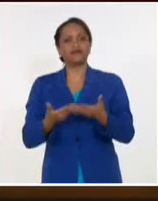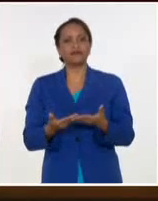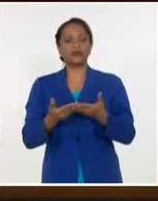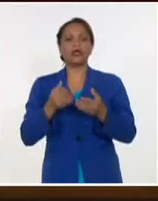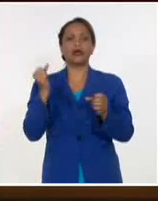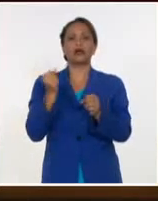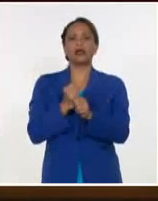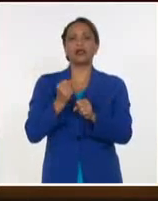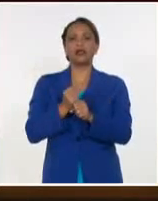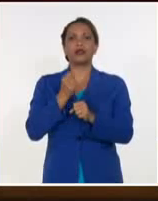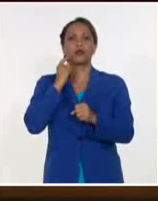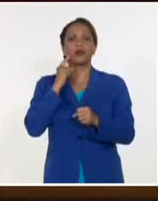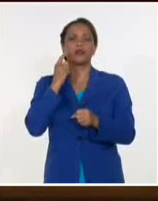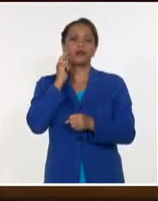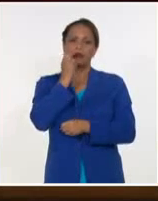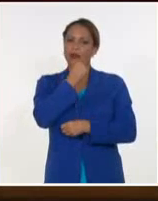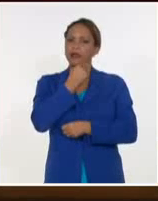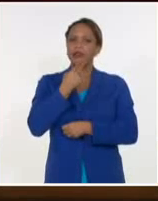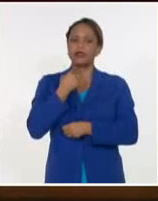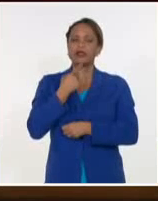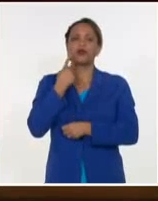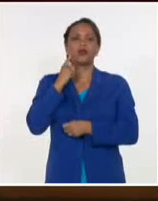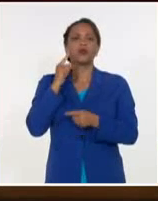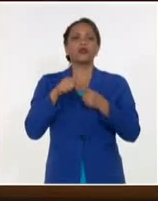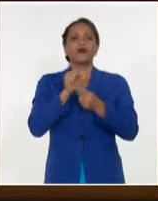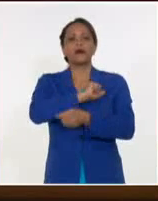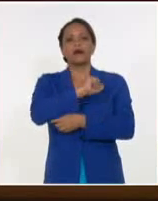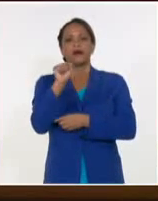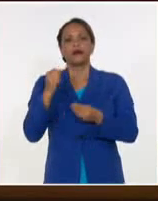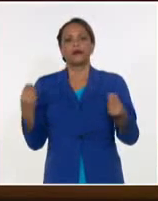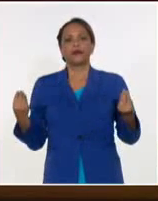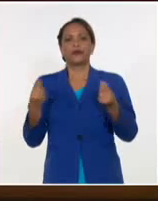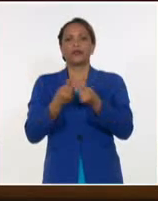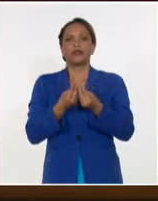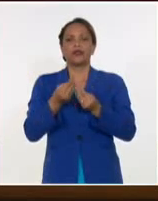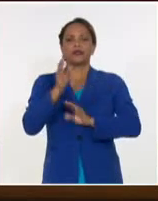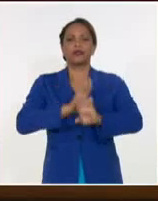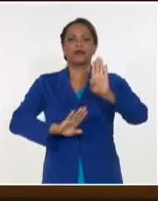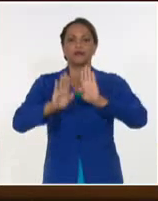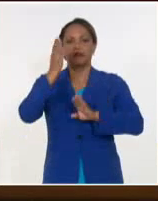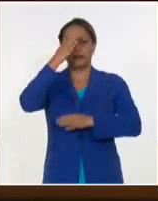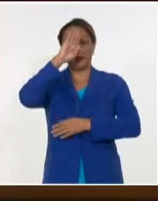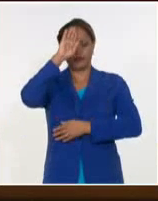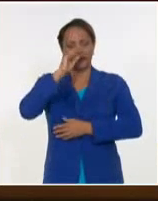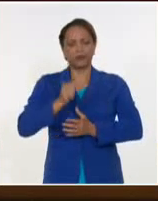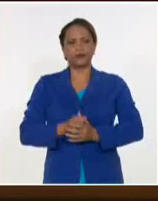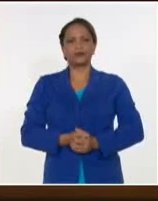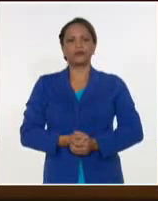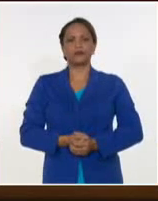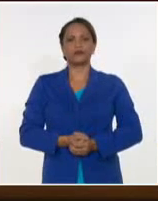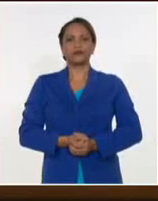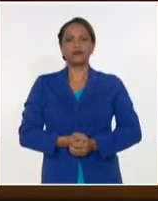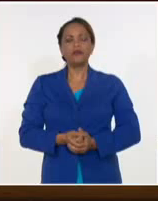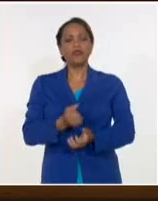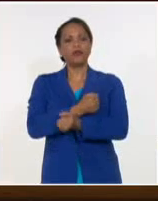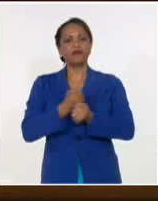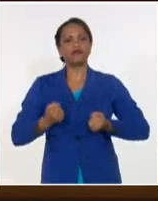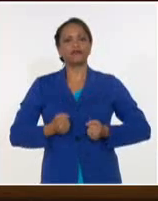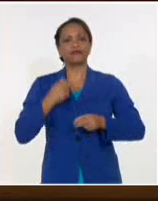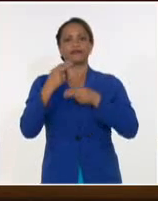misión martiana de alcanzar la unidad en pos de la defensa de la patria. Los esfuerzos